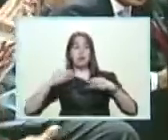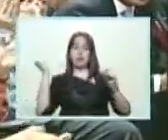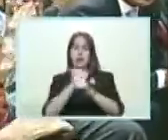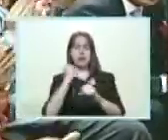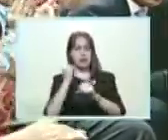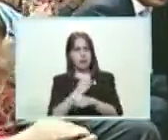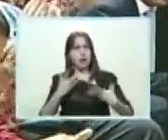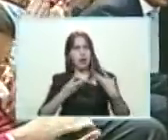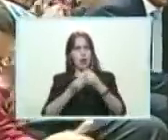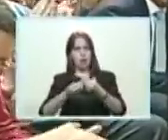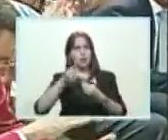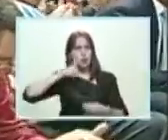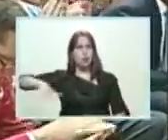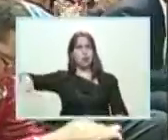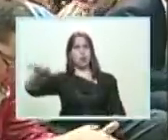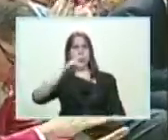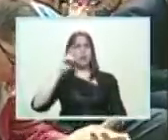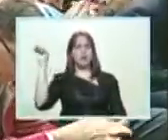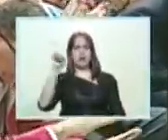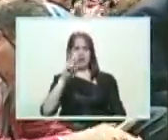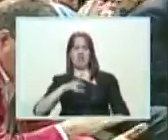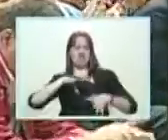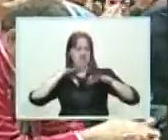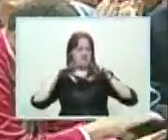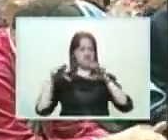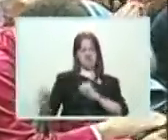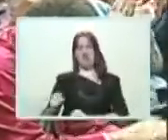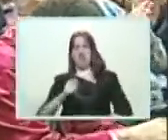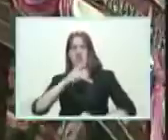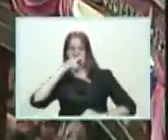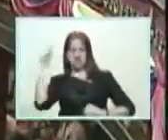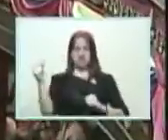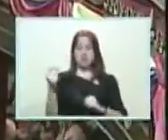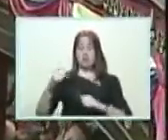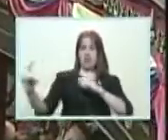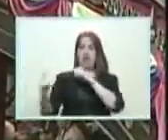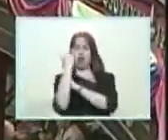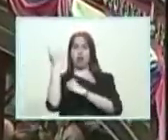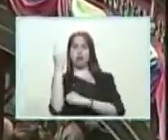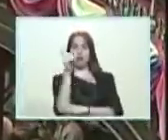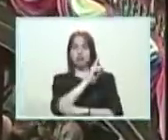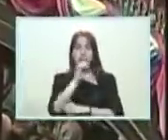venezolano. Ni un solo oligarca, ni un solo traidor.